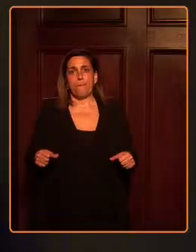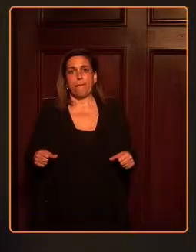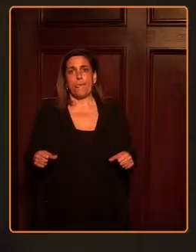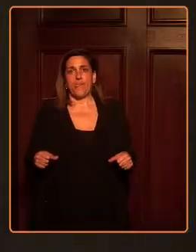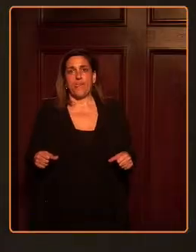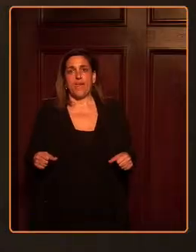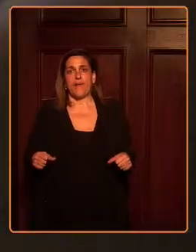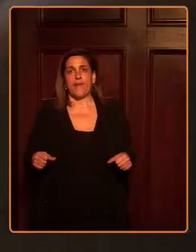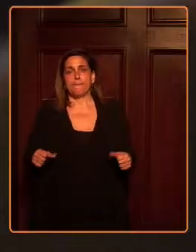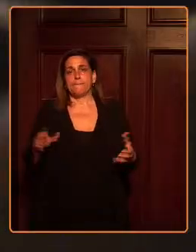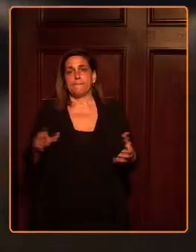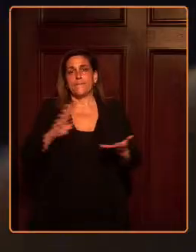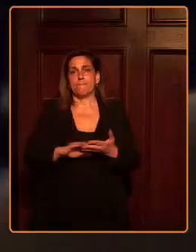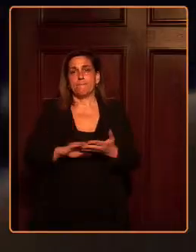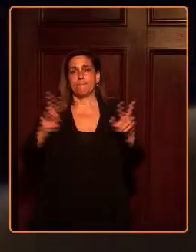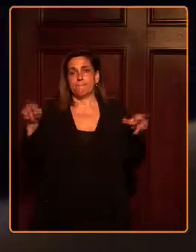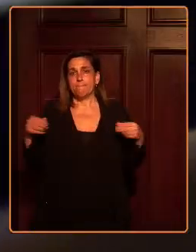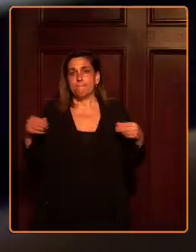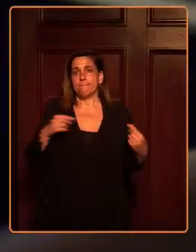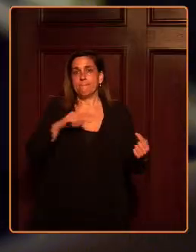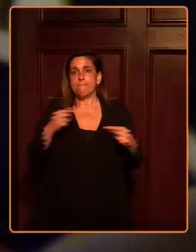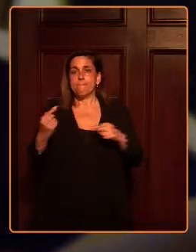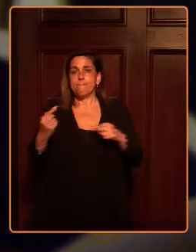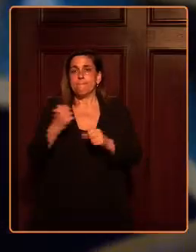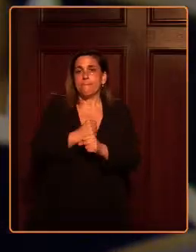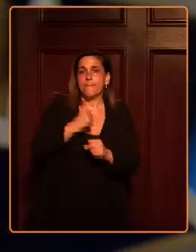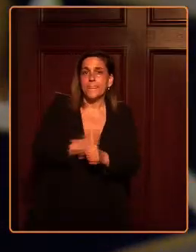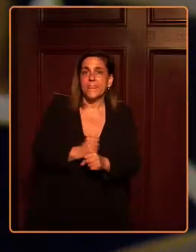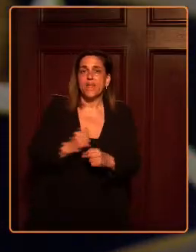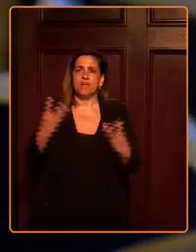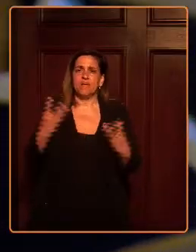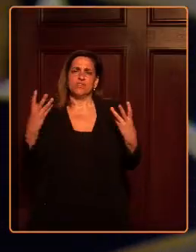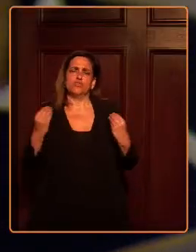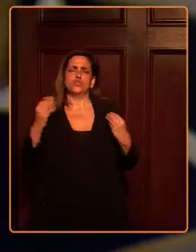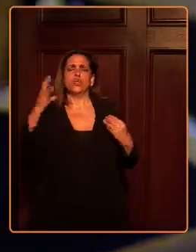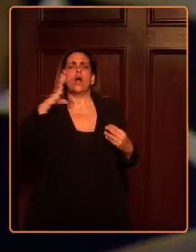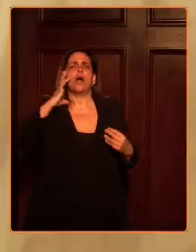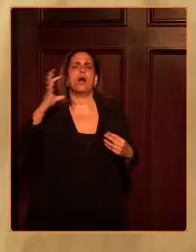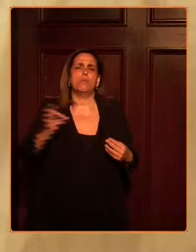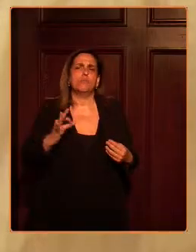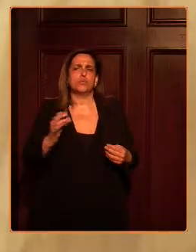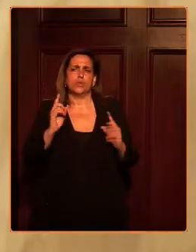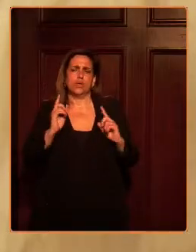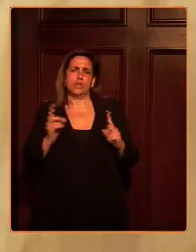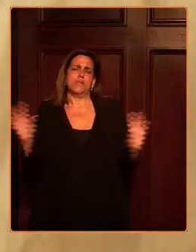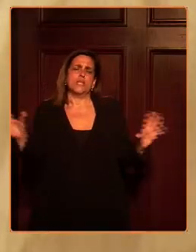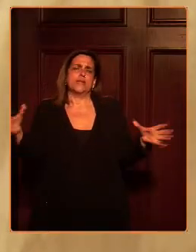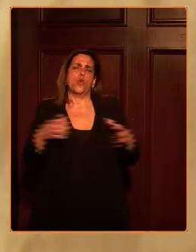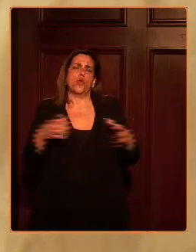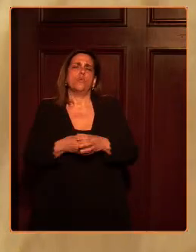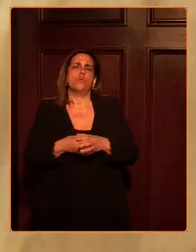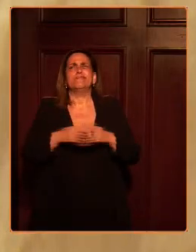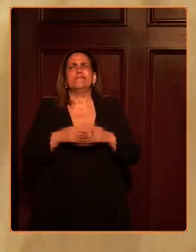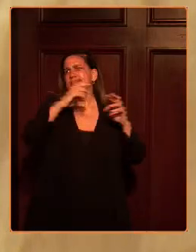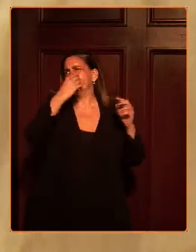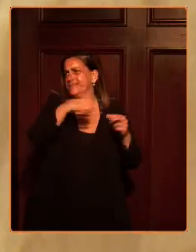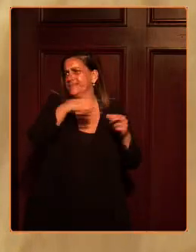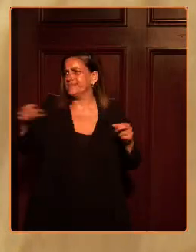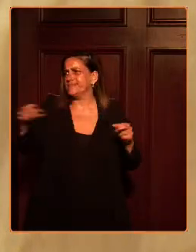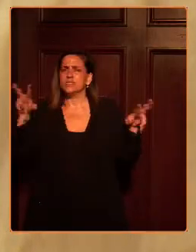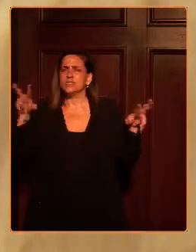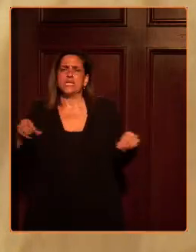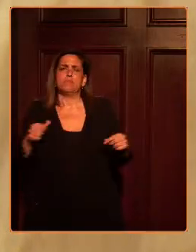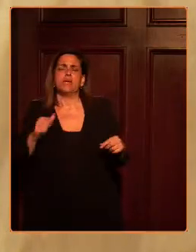la destrucción de puestos de trabajo. Es decir, esto tiene un montón de oportunidades, pero también tiene un conjunto de temas que tienen